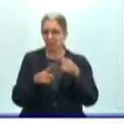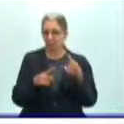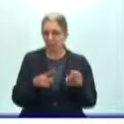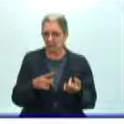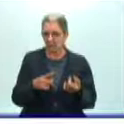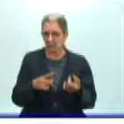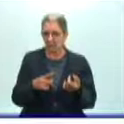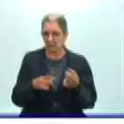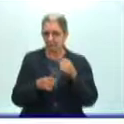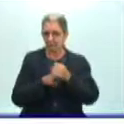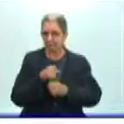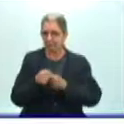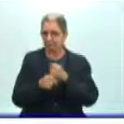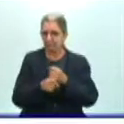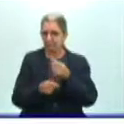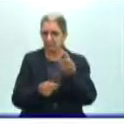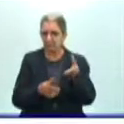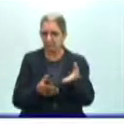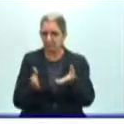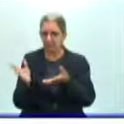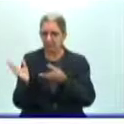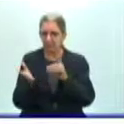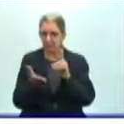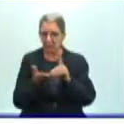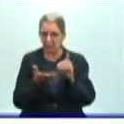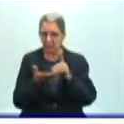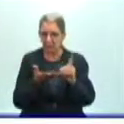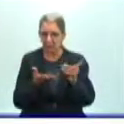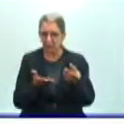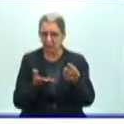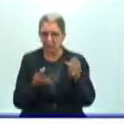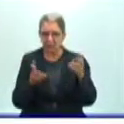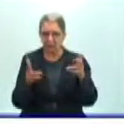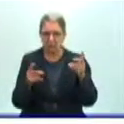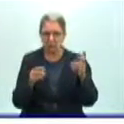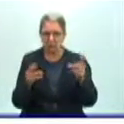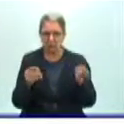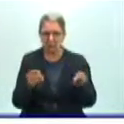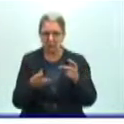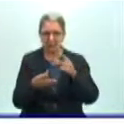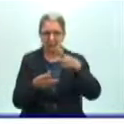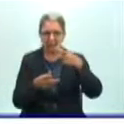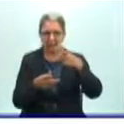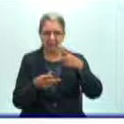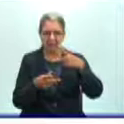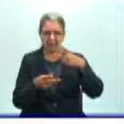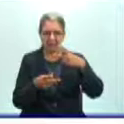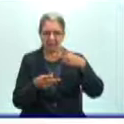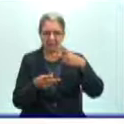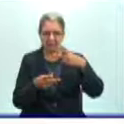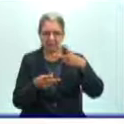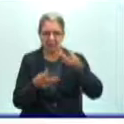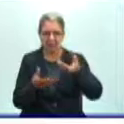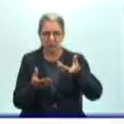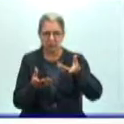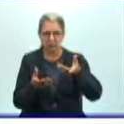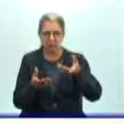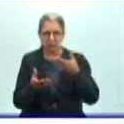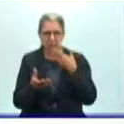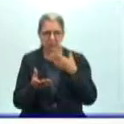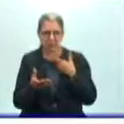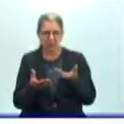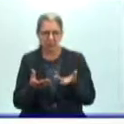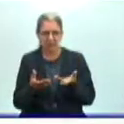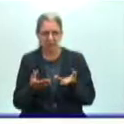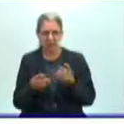hemos utilizado este dato para empezar a calcular la amplitud del arco. Porque estás buscando la amplitud del